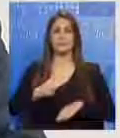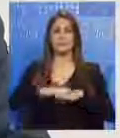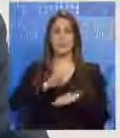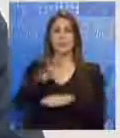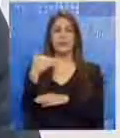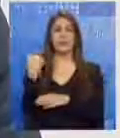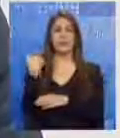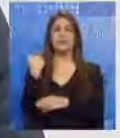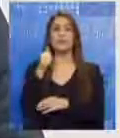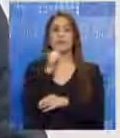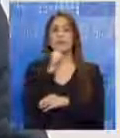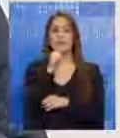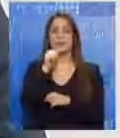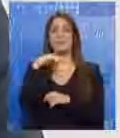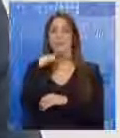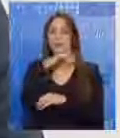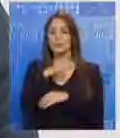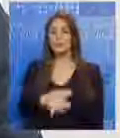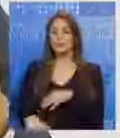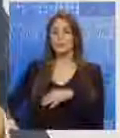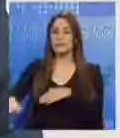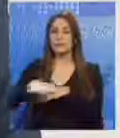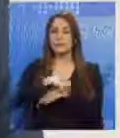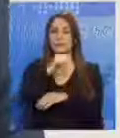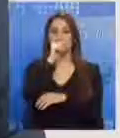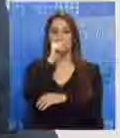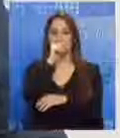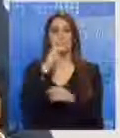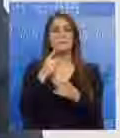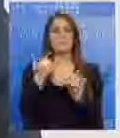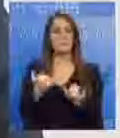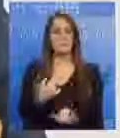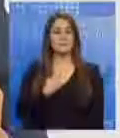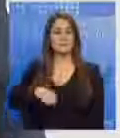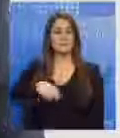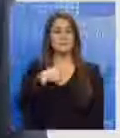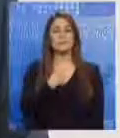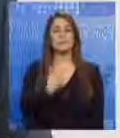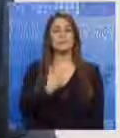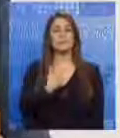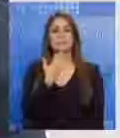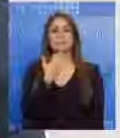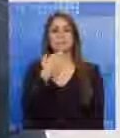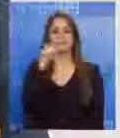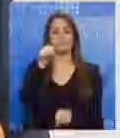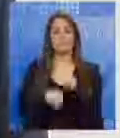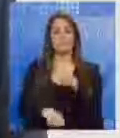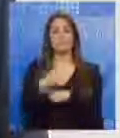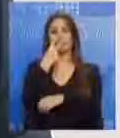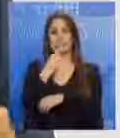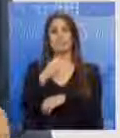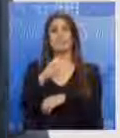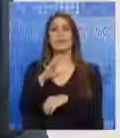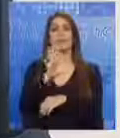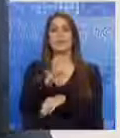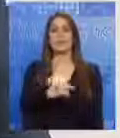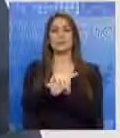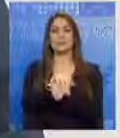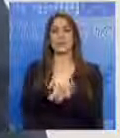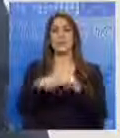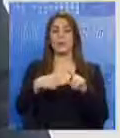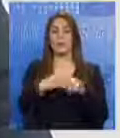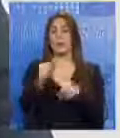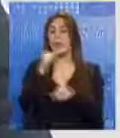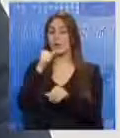del sistema sur de la ciudad, que pretende implementar obras muy importantes para la ciudad en términos de aguas residuales,